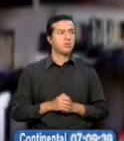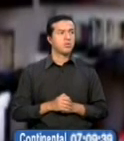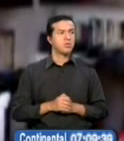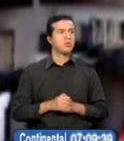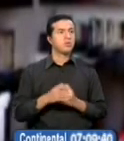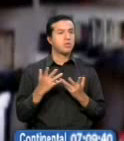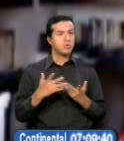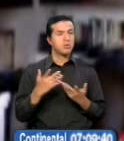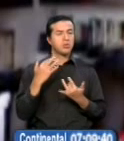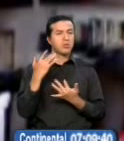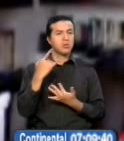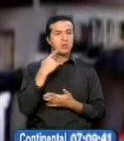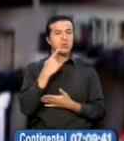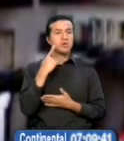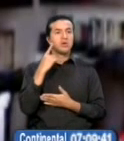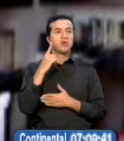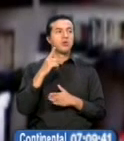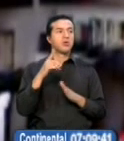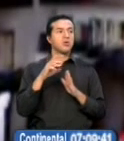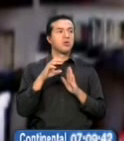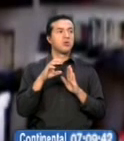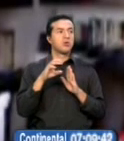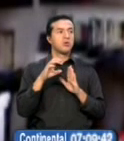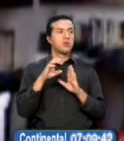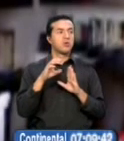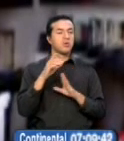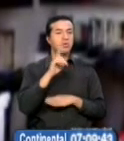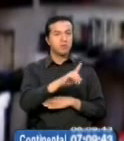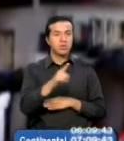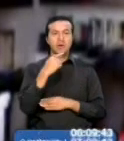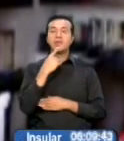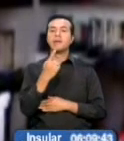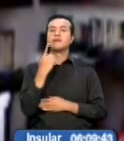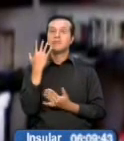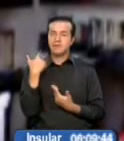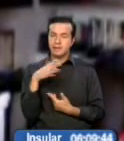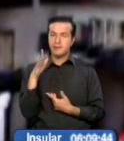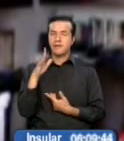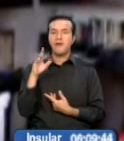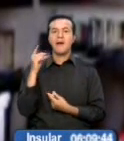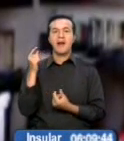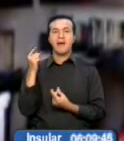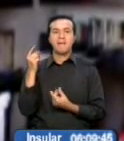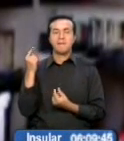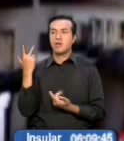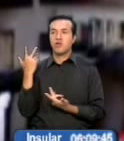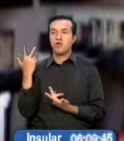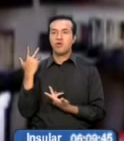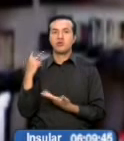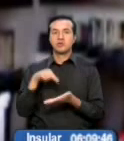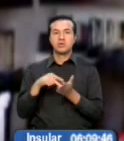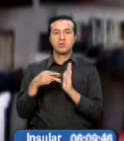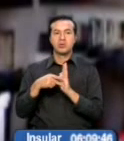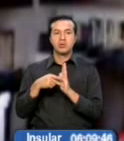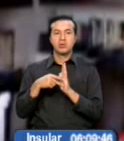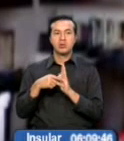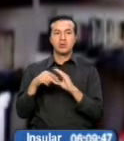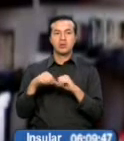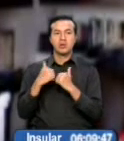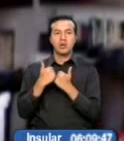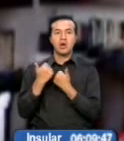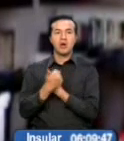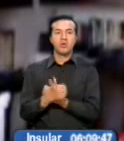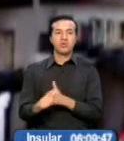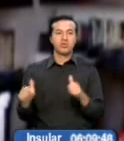está esperando es que la Corte Constitucional se pronuncie diciendo que el fast track es un cuerpo legislativo